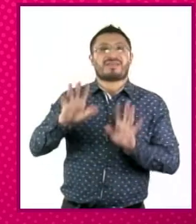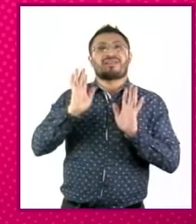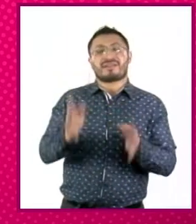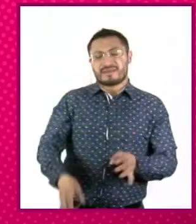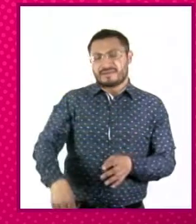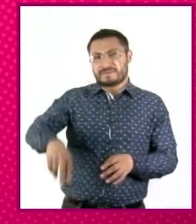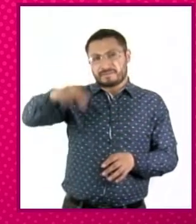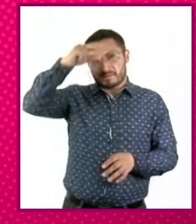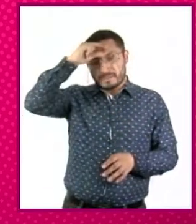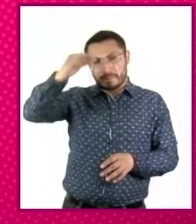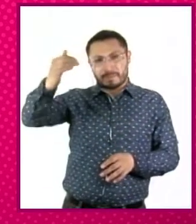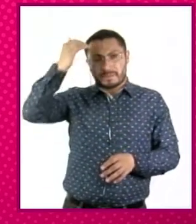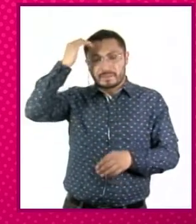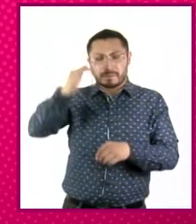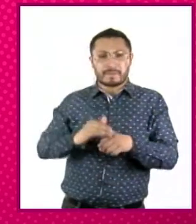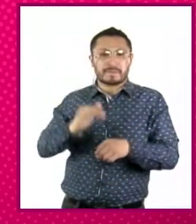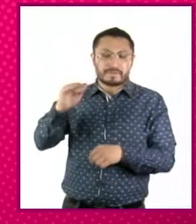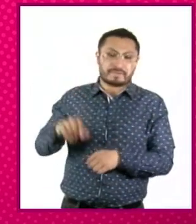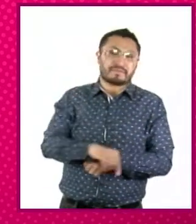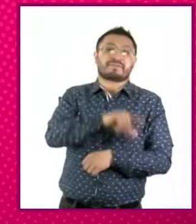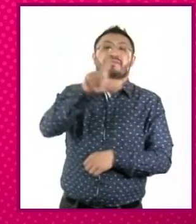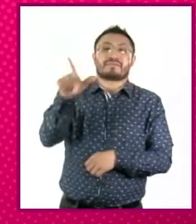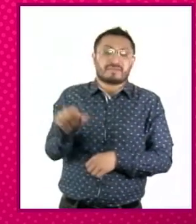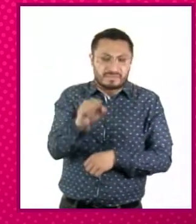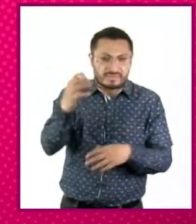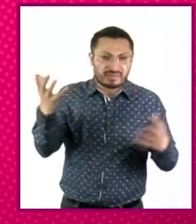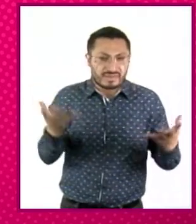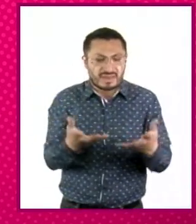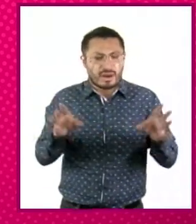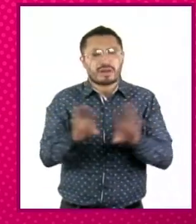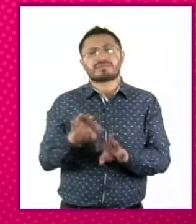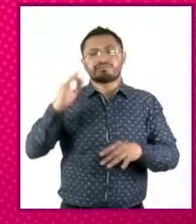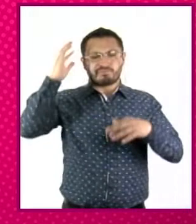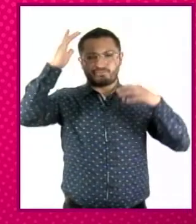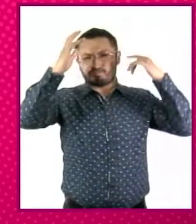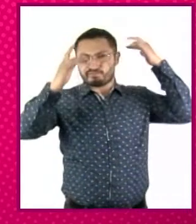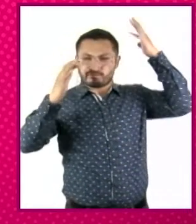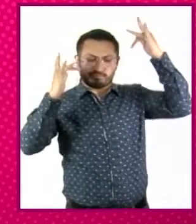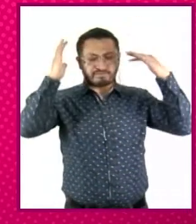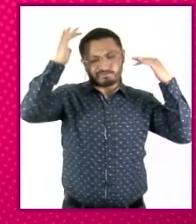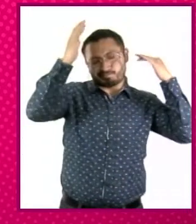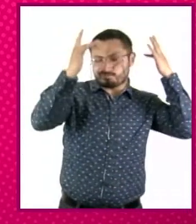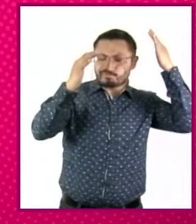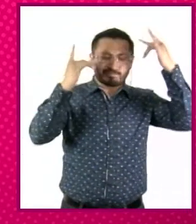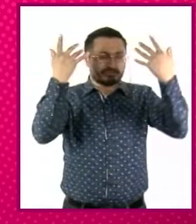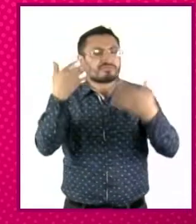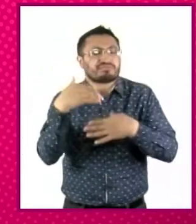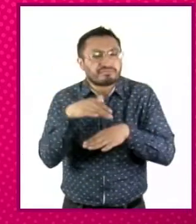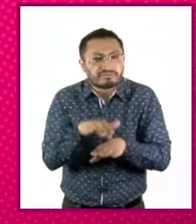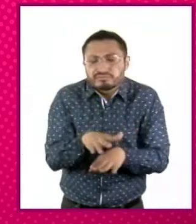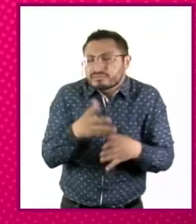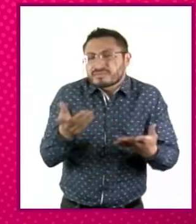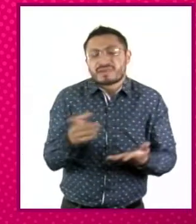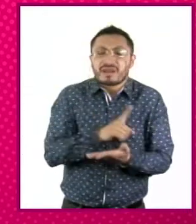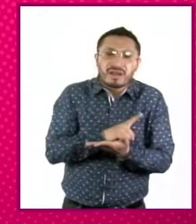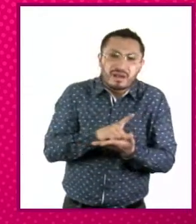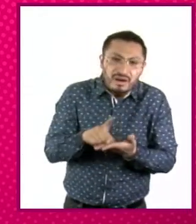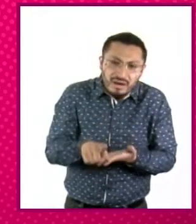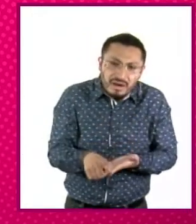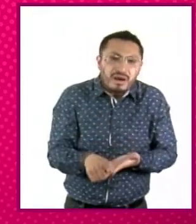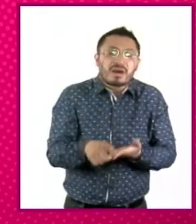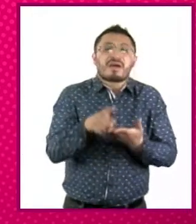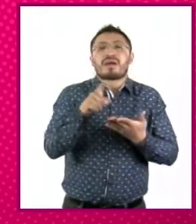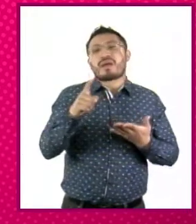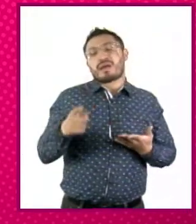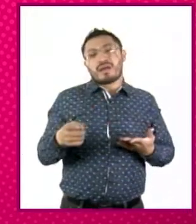la burguesía fueron los que después comenzaron a reflexionar filosóficamente en torno al derecho de los